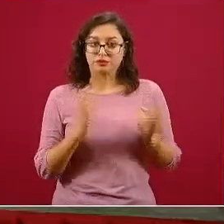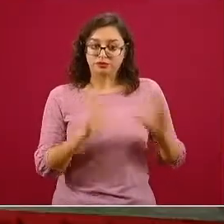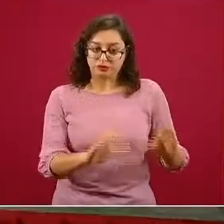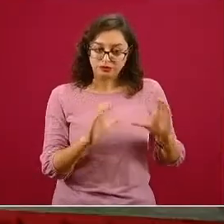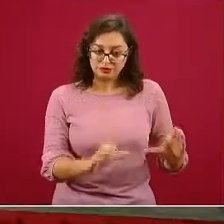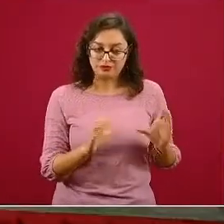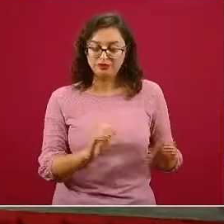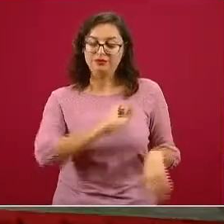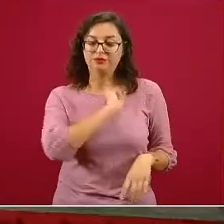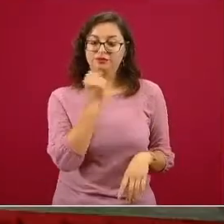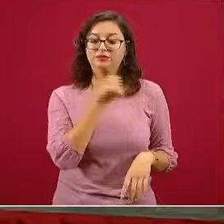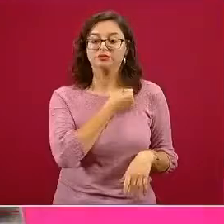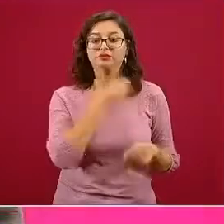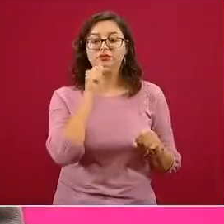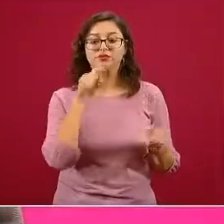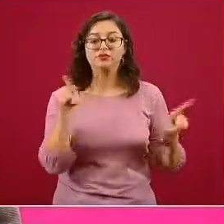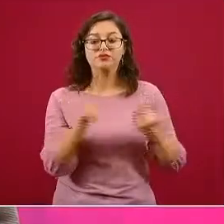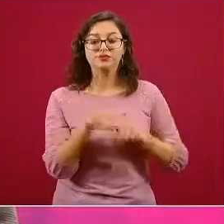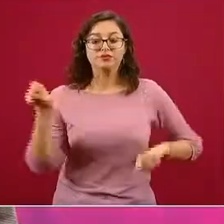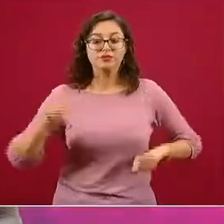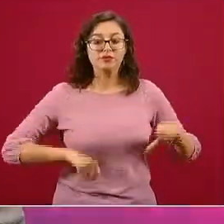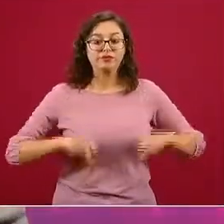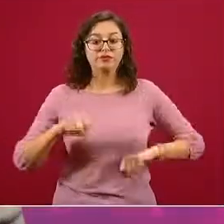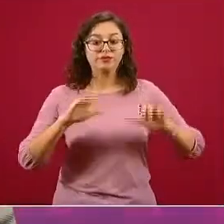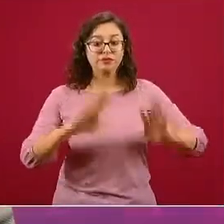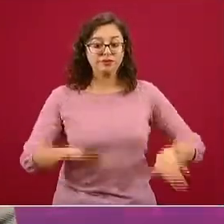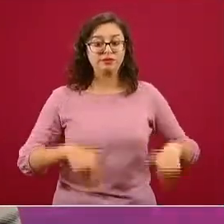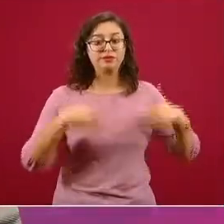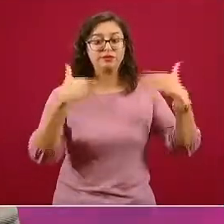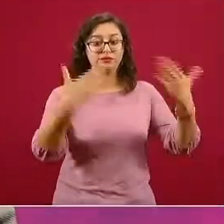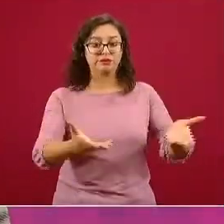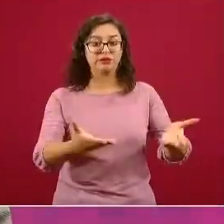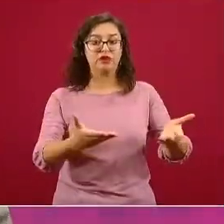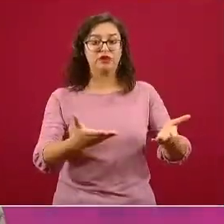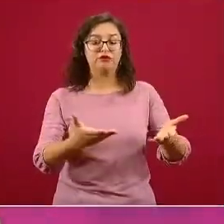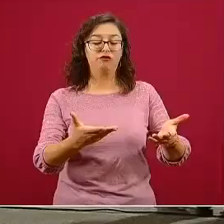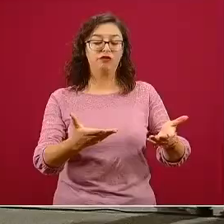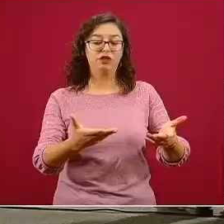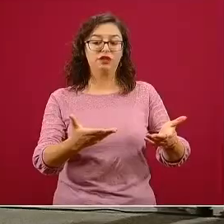sanitaria y en la medida en que las actividades en el espacio público de una